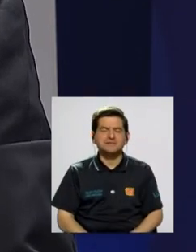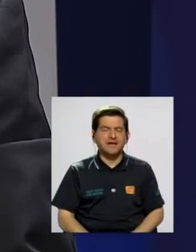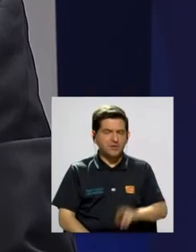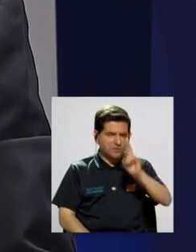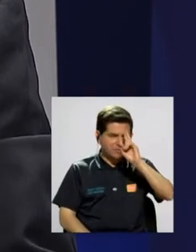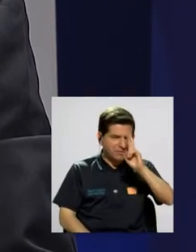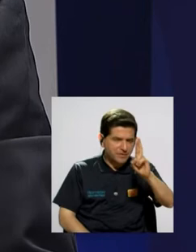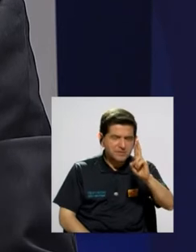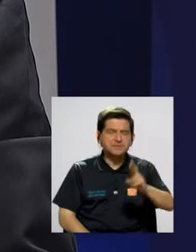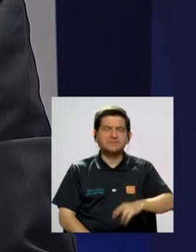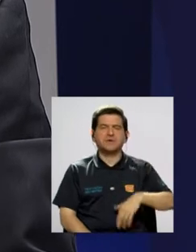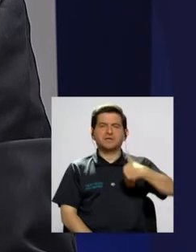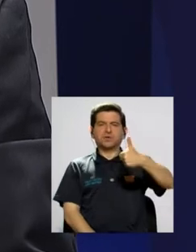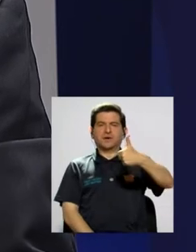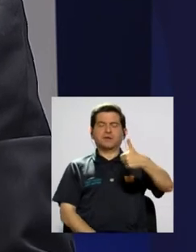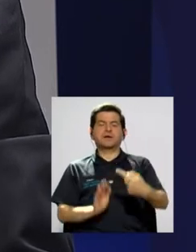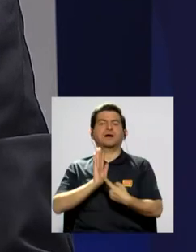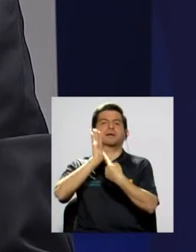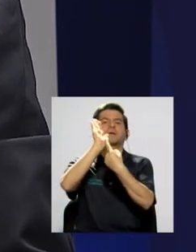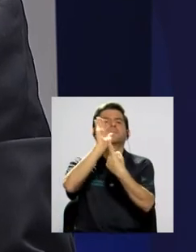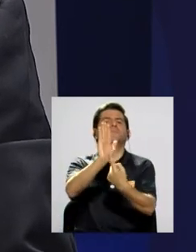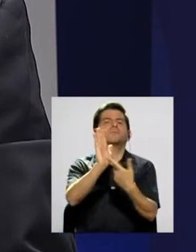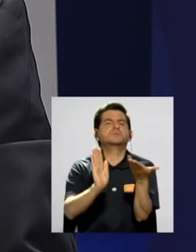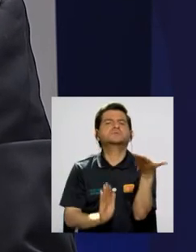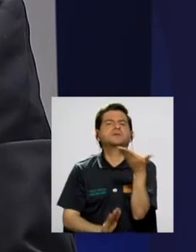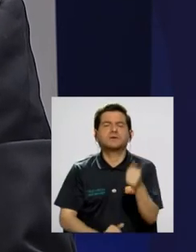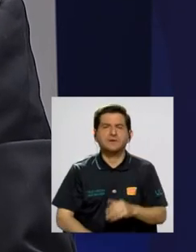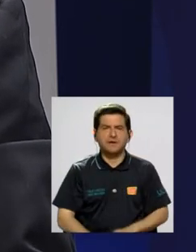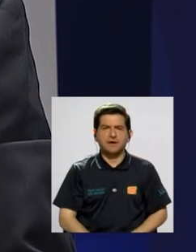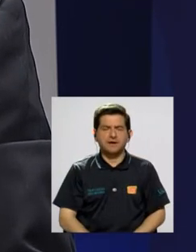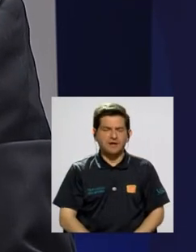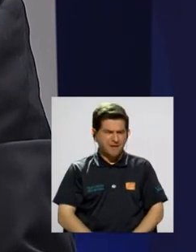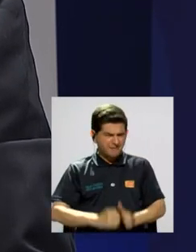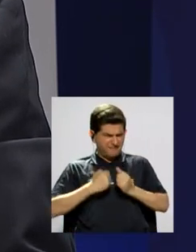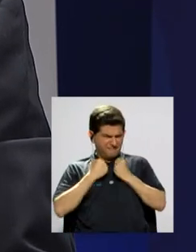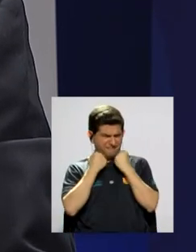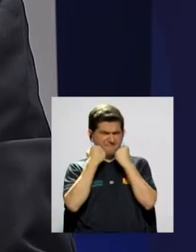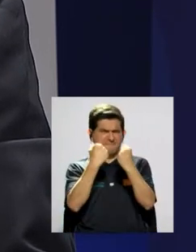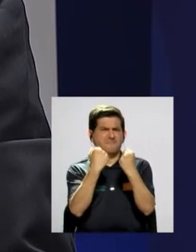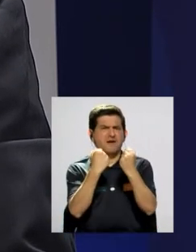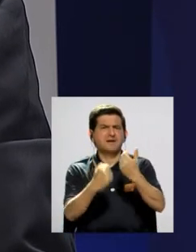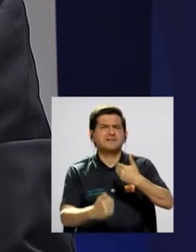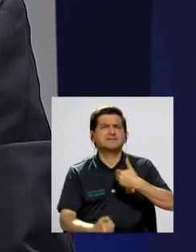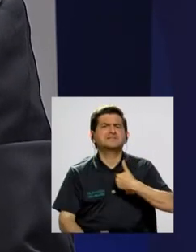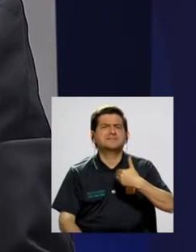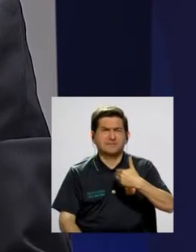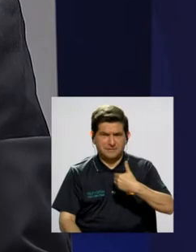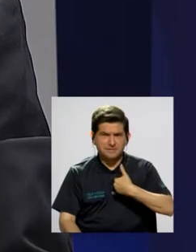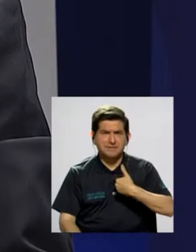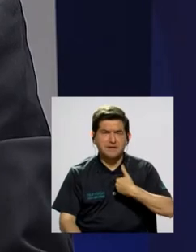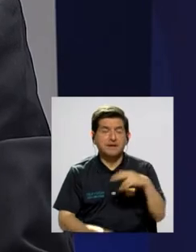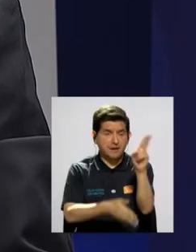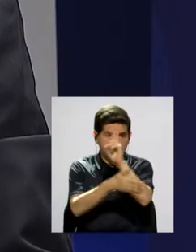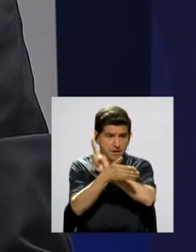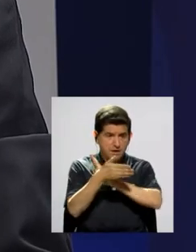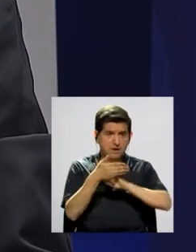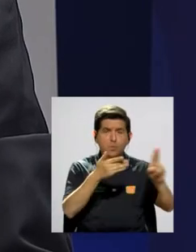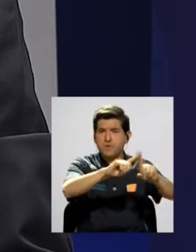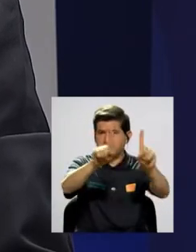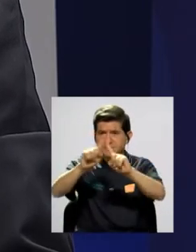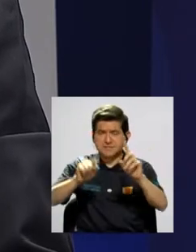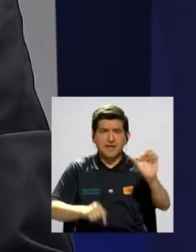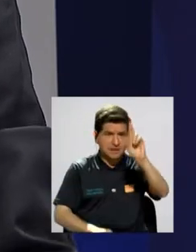legitimidad que muestre la fuerza que tienen las universidades